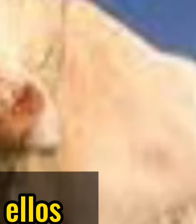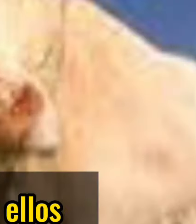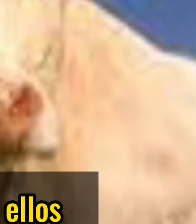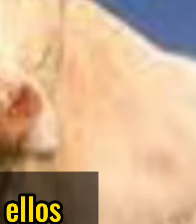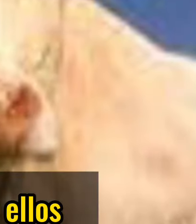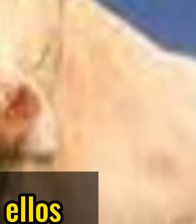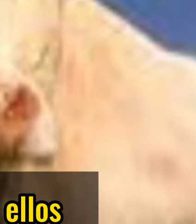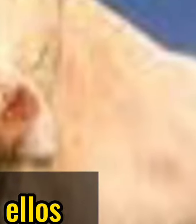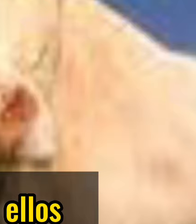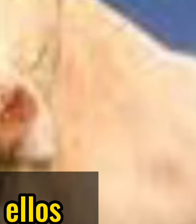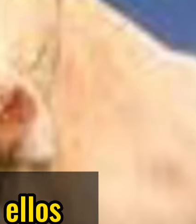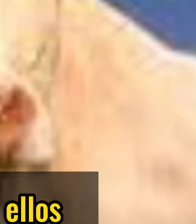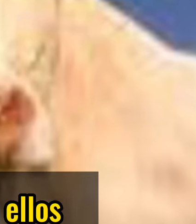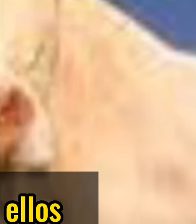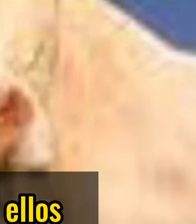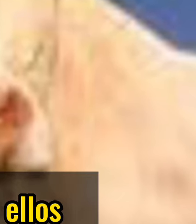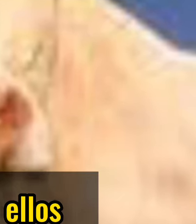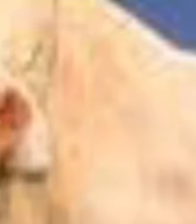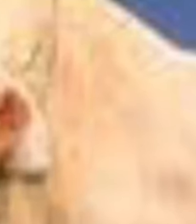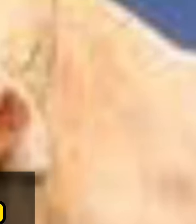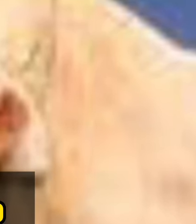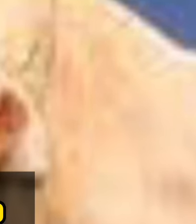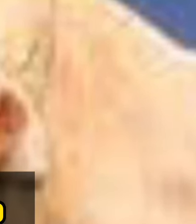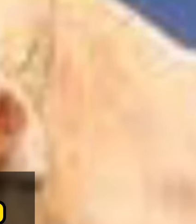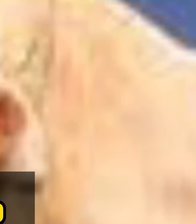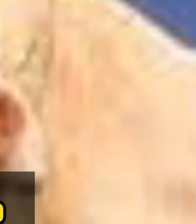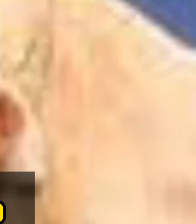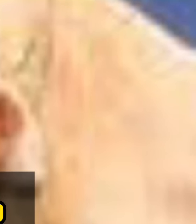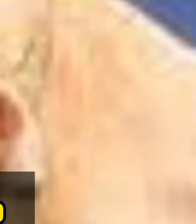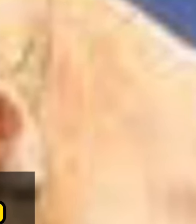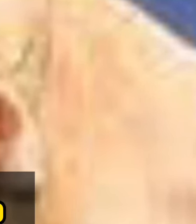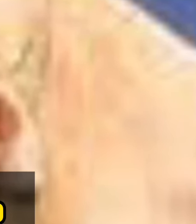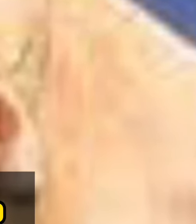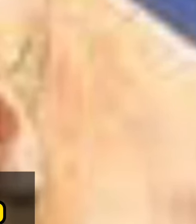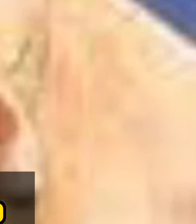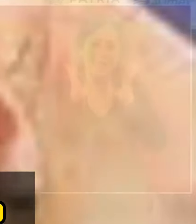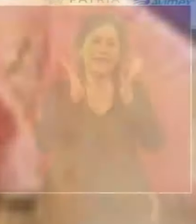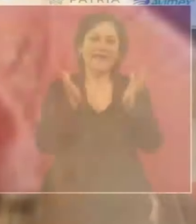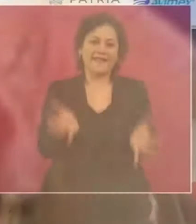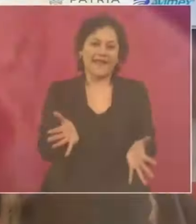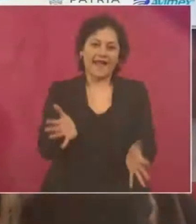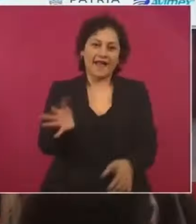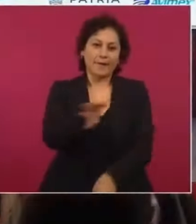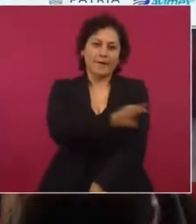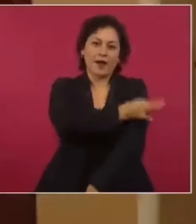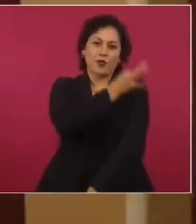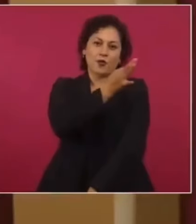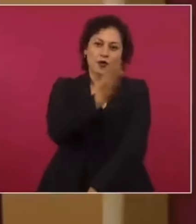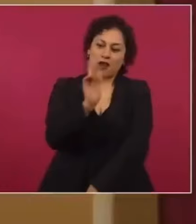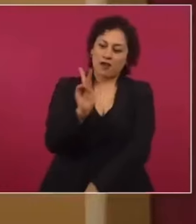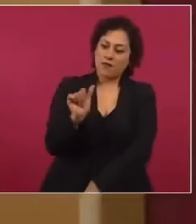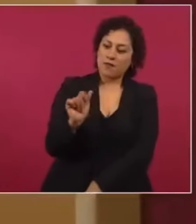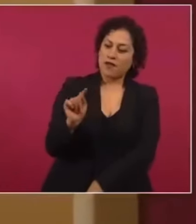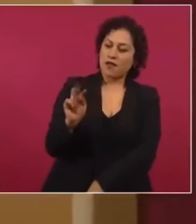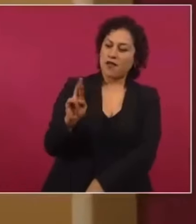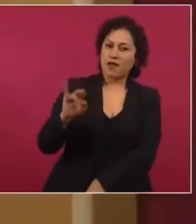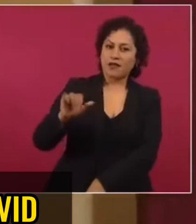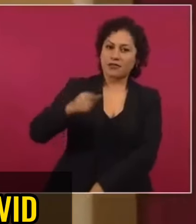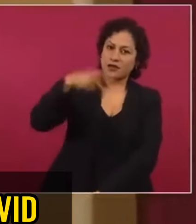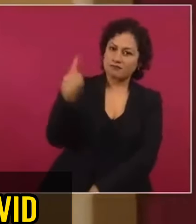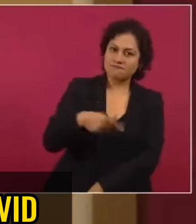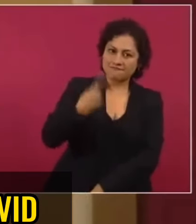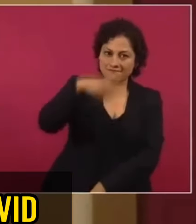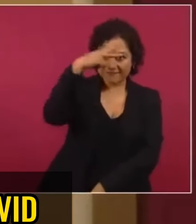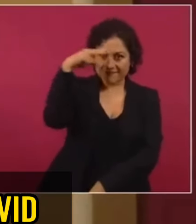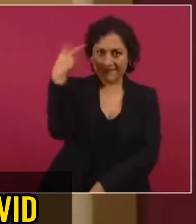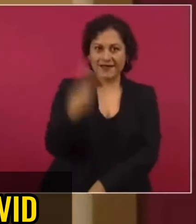A lo mejor por eso se sienten cómodos con ellos los animales de Obrador y su gobierno. Como puedes ver, es una verdadera desgracia